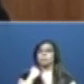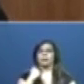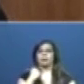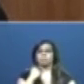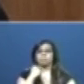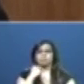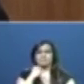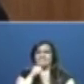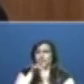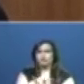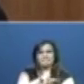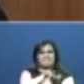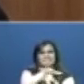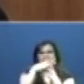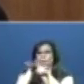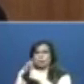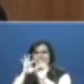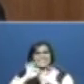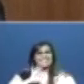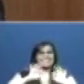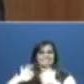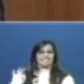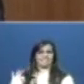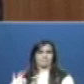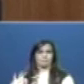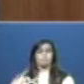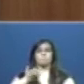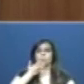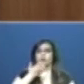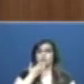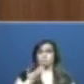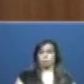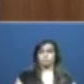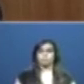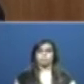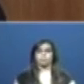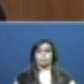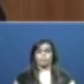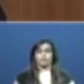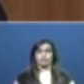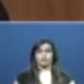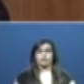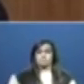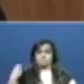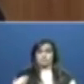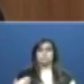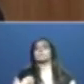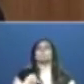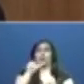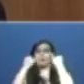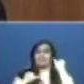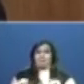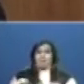conjunto de circunstancias excepcionales entre ellas ese mismo agravamiento de la recesión iniciada en